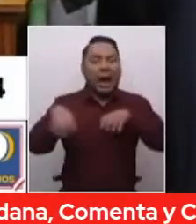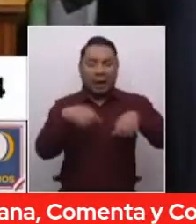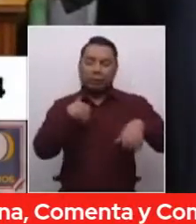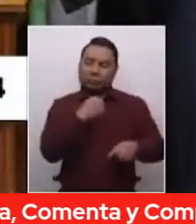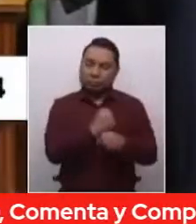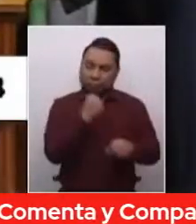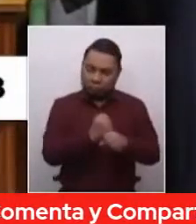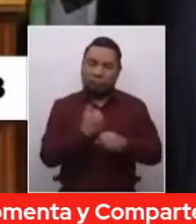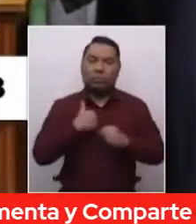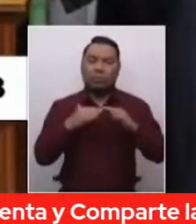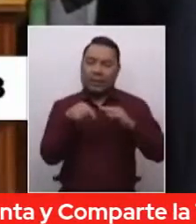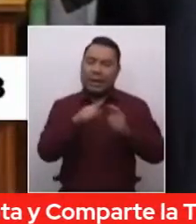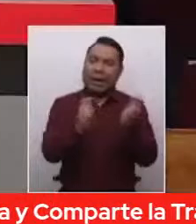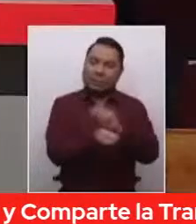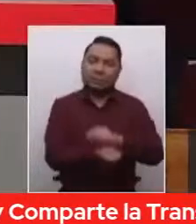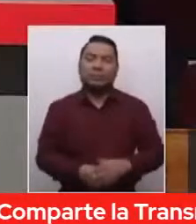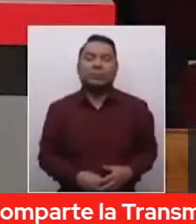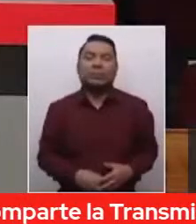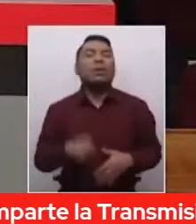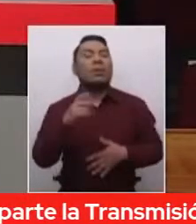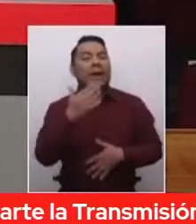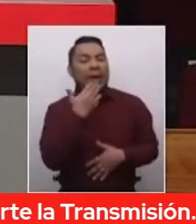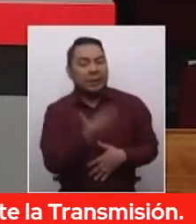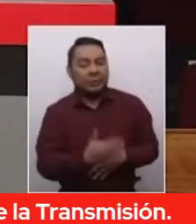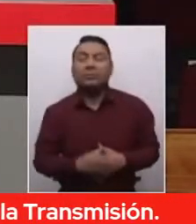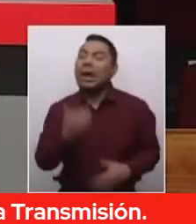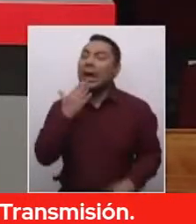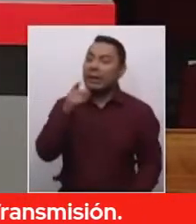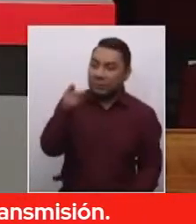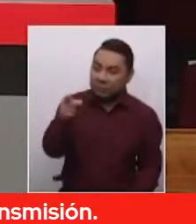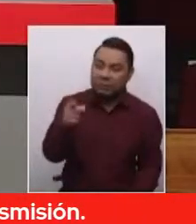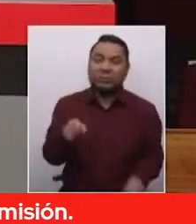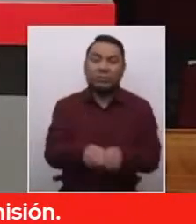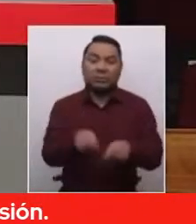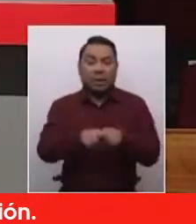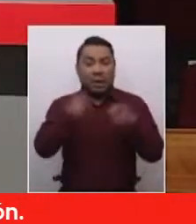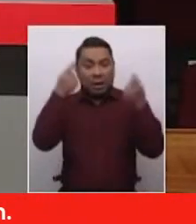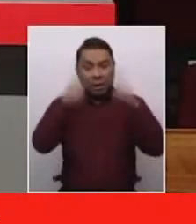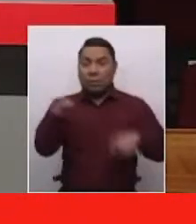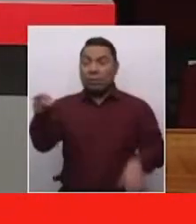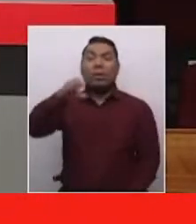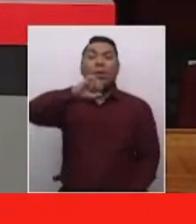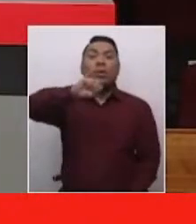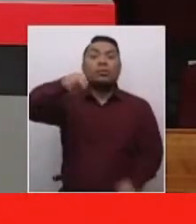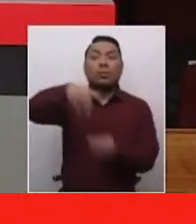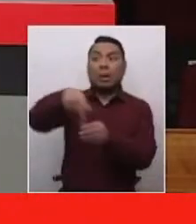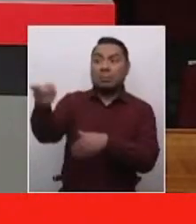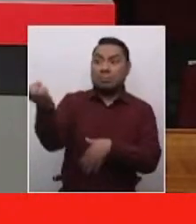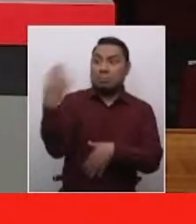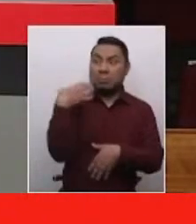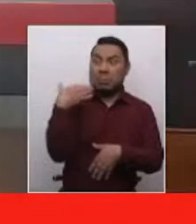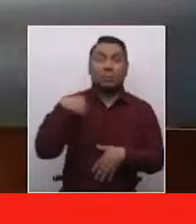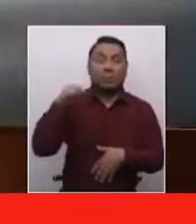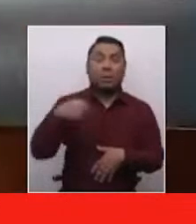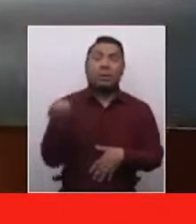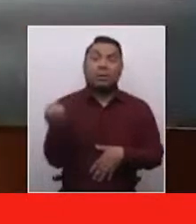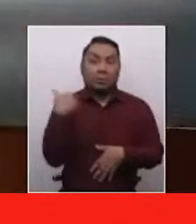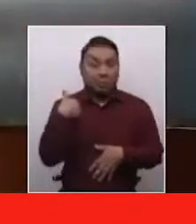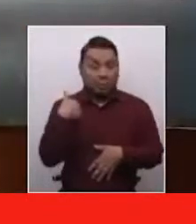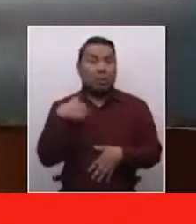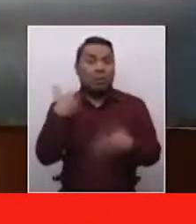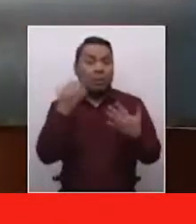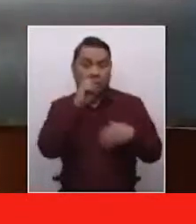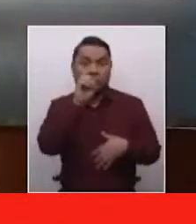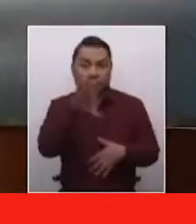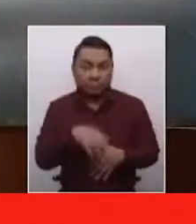caso. Vamos a hacer ese cambio. Muchas gracias, candidato Urresti. No, gracias a usted, y de acuerdo a lo que ha dicho el Programa Nacional de Elecciones, voy a esperar el disclaimer